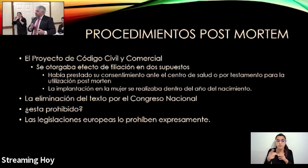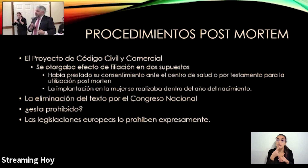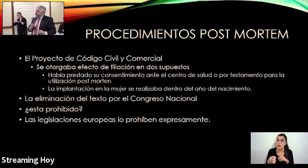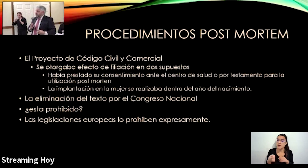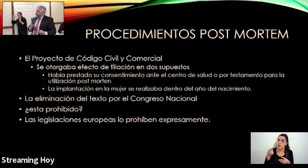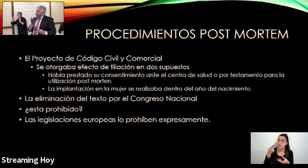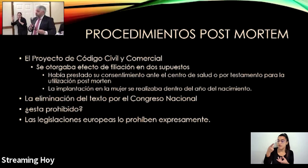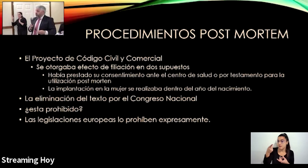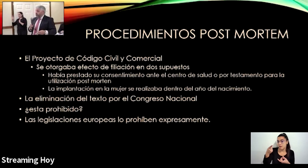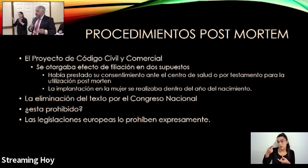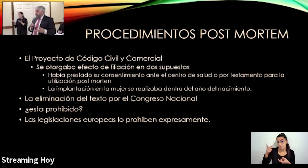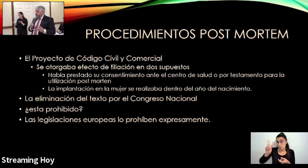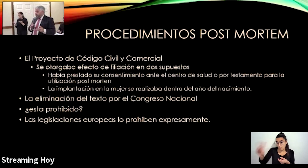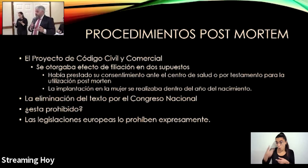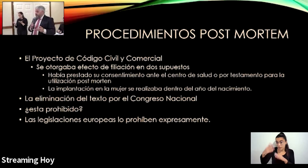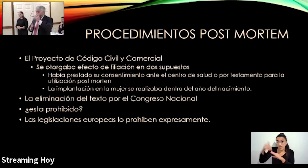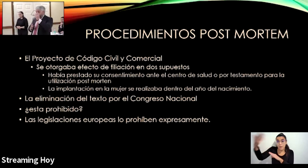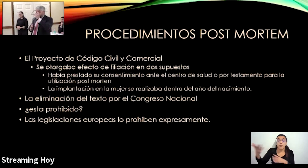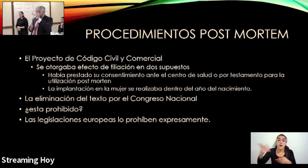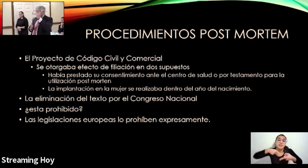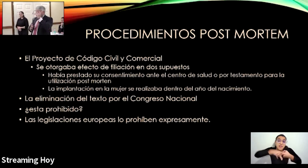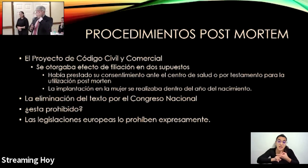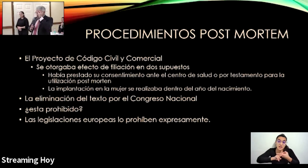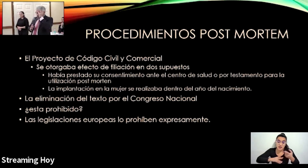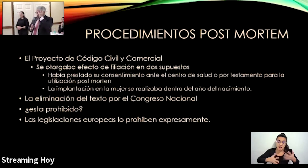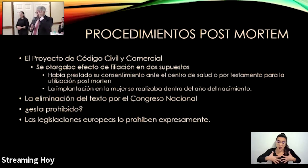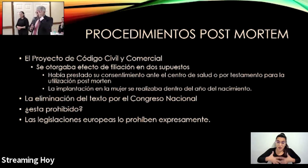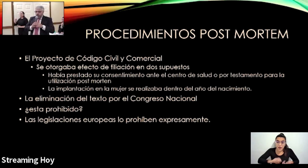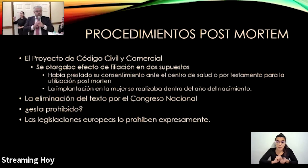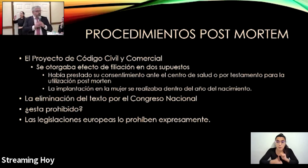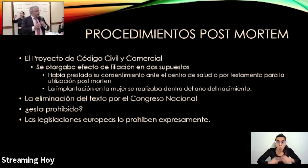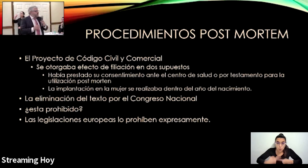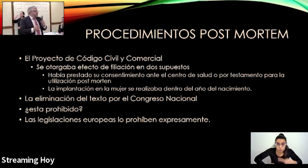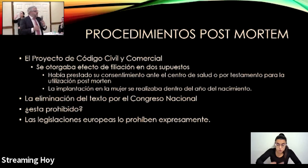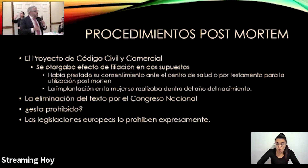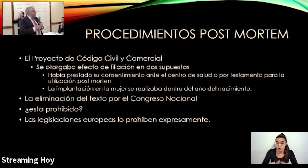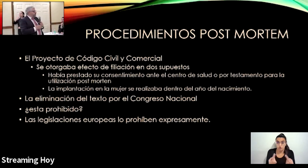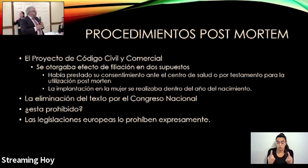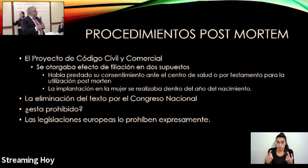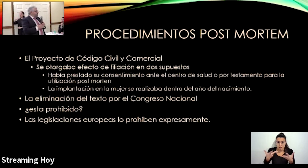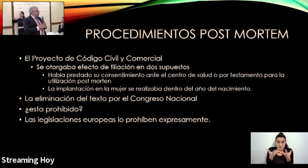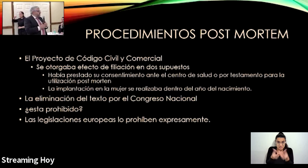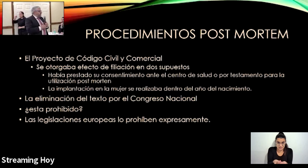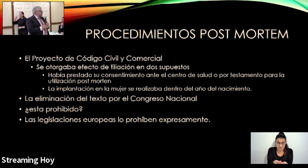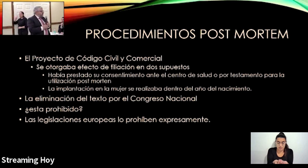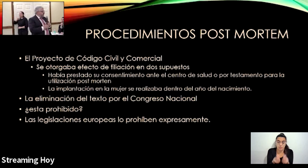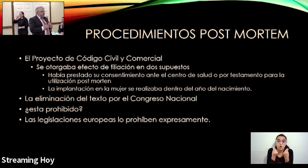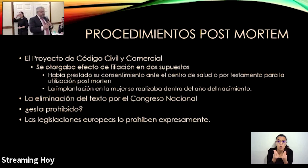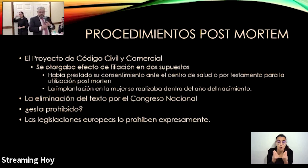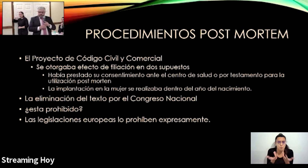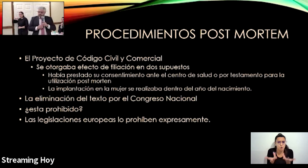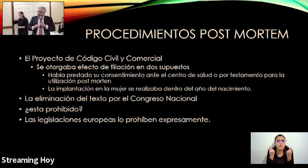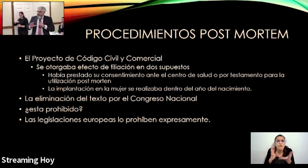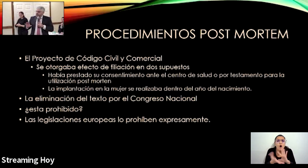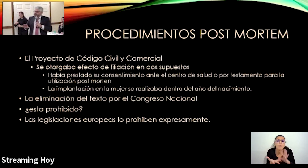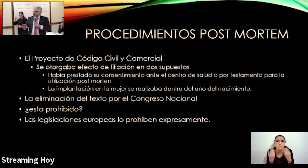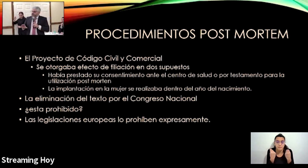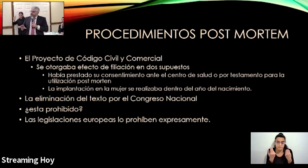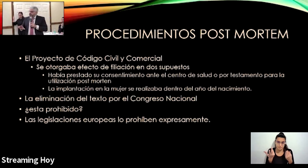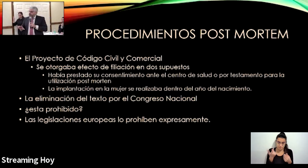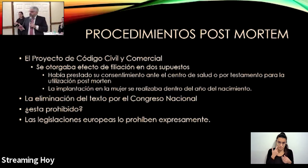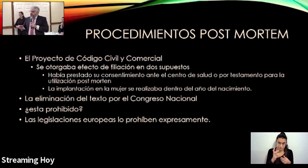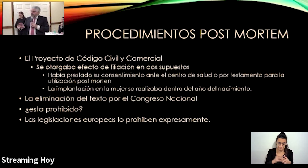post-mortem o las técnicas de reproducción humana asistida post-mortem. ¿Cómo lo hacía? De la siguiente